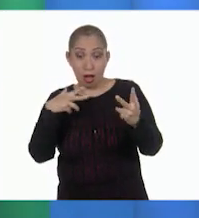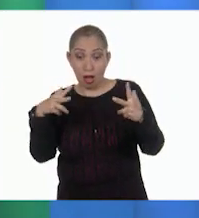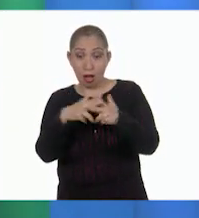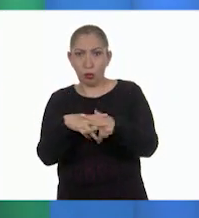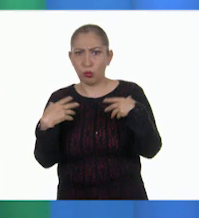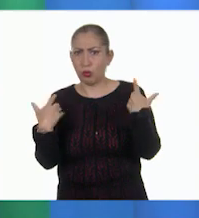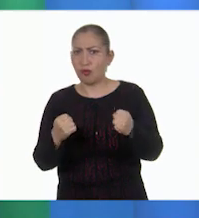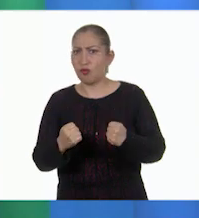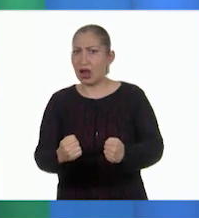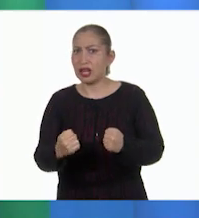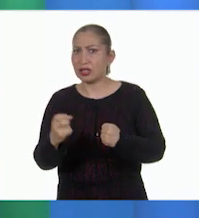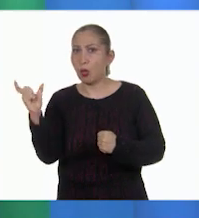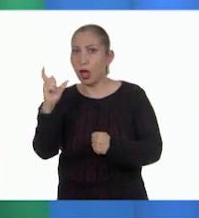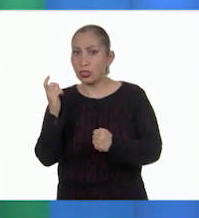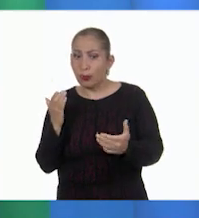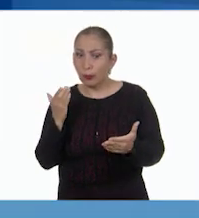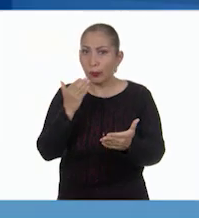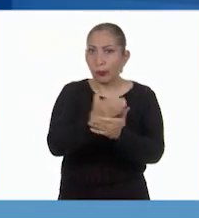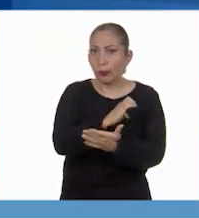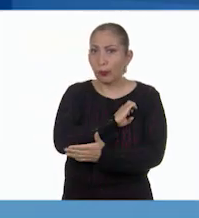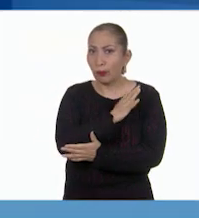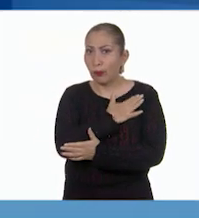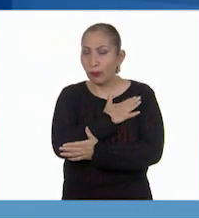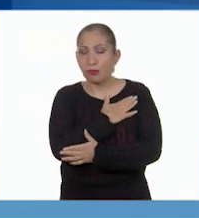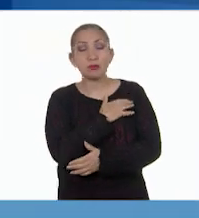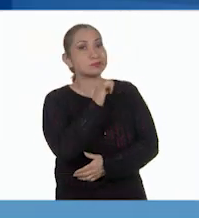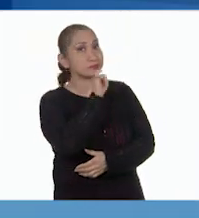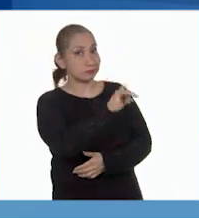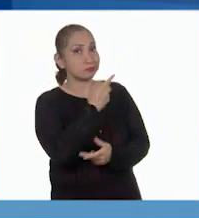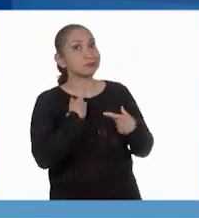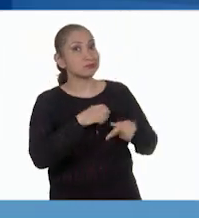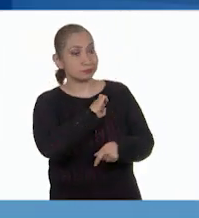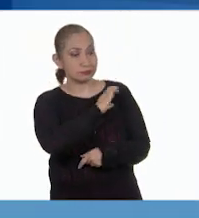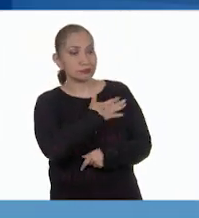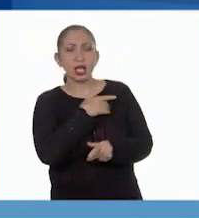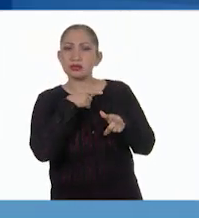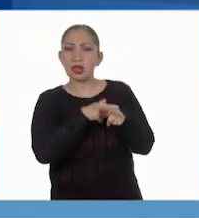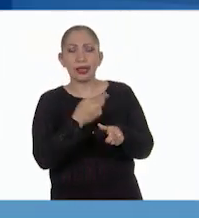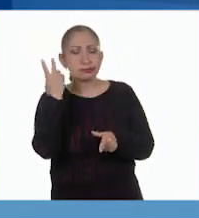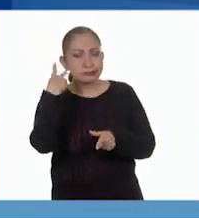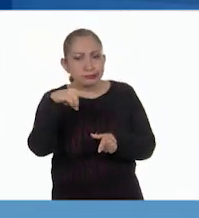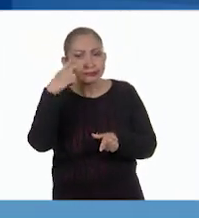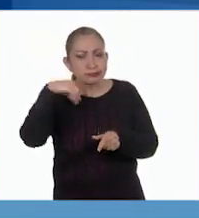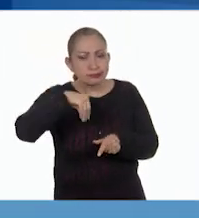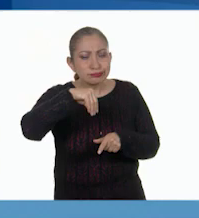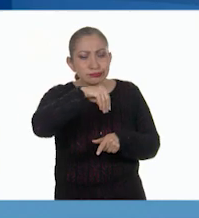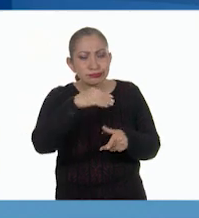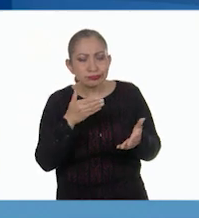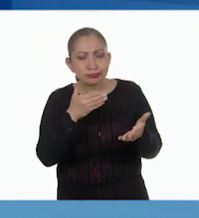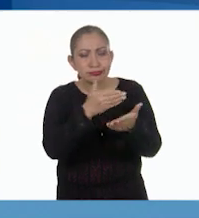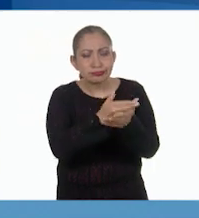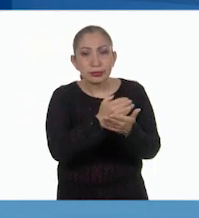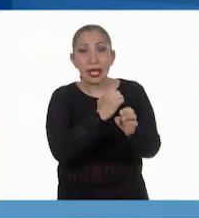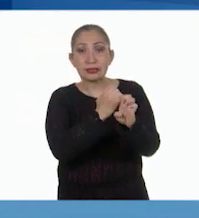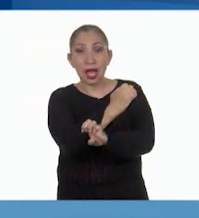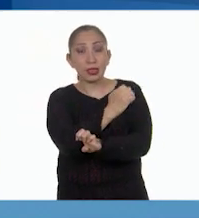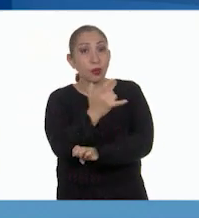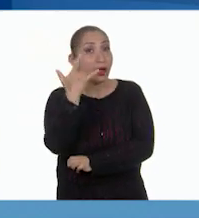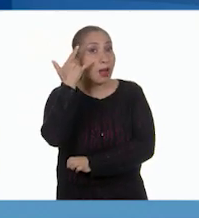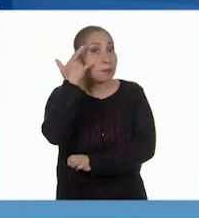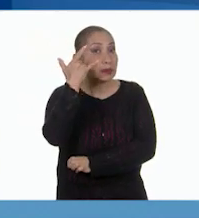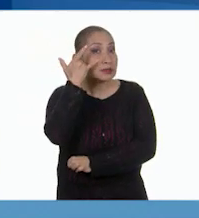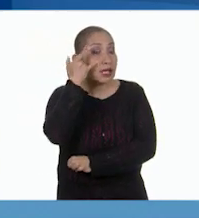muy fuerte en esa expedición. Así es. Los españoles siguieron su camino por la costa y llegaron al actual estado de